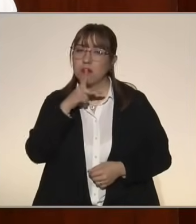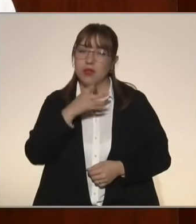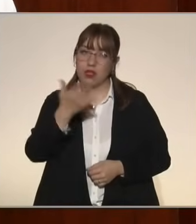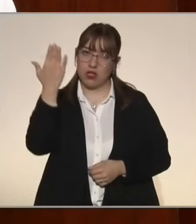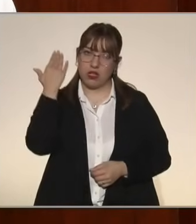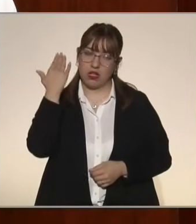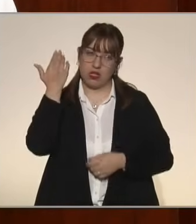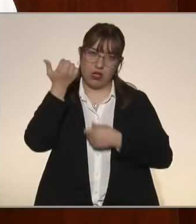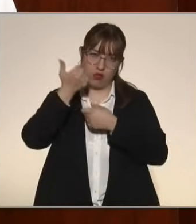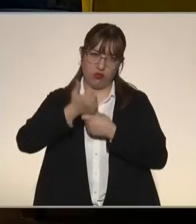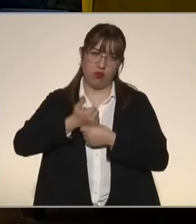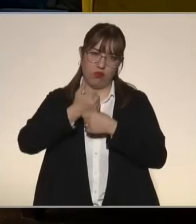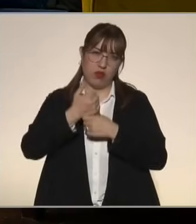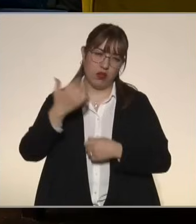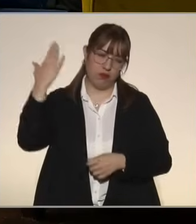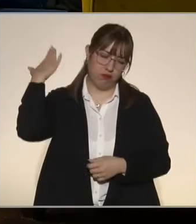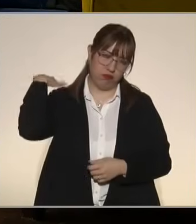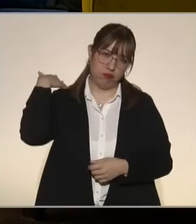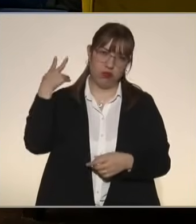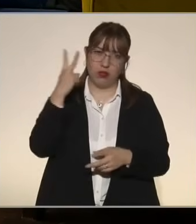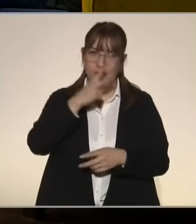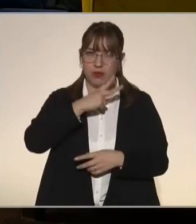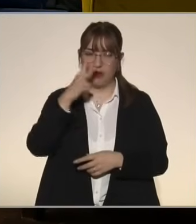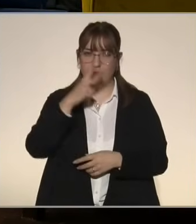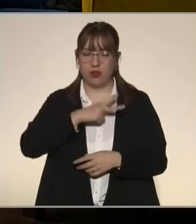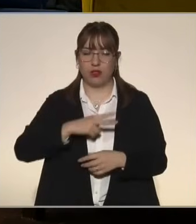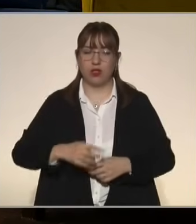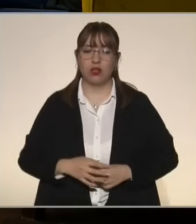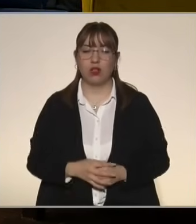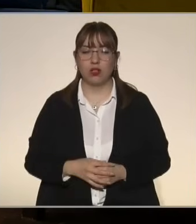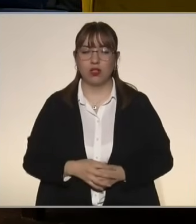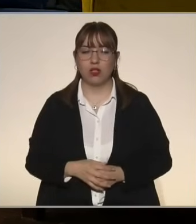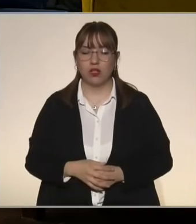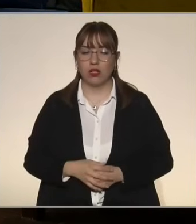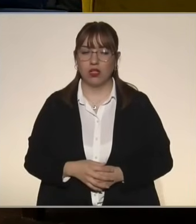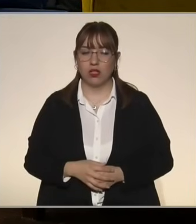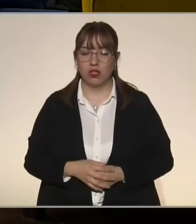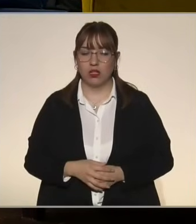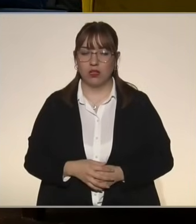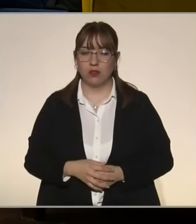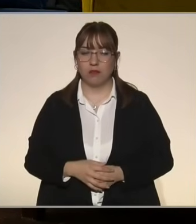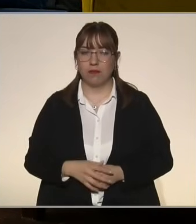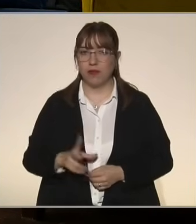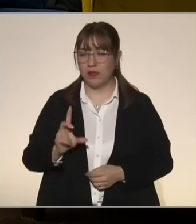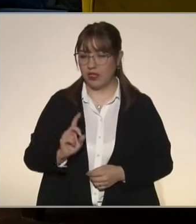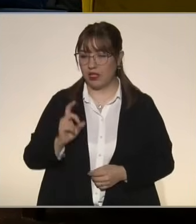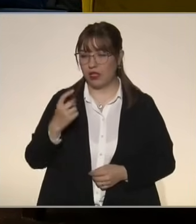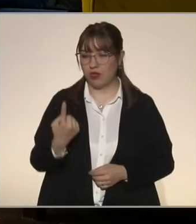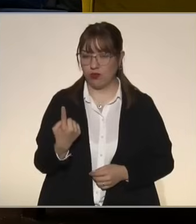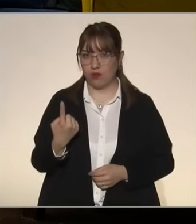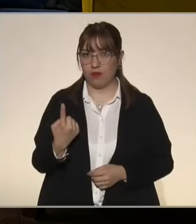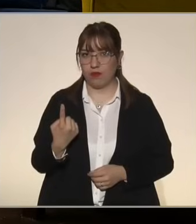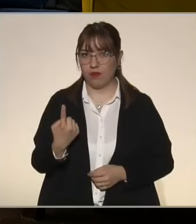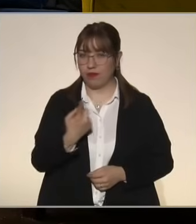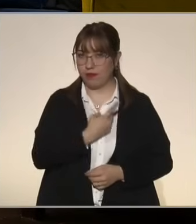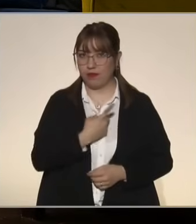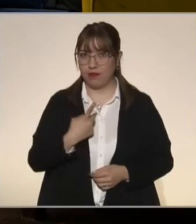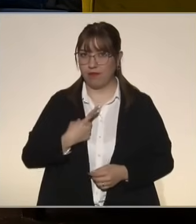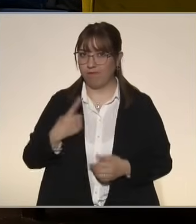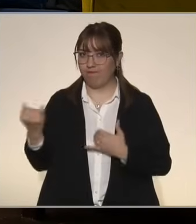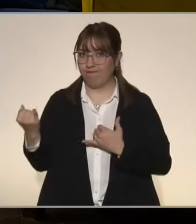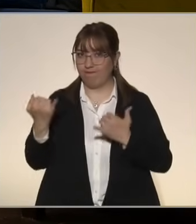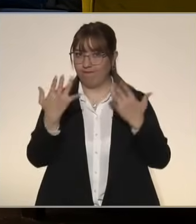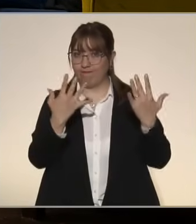pero no fue COVID. Y bueno, para no hacerles el cuento largo, el día 31 lo tuvimos que trasladar a otro